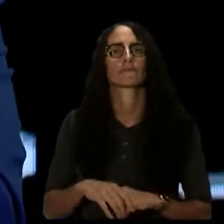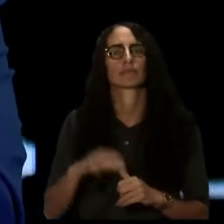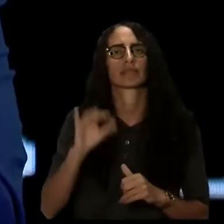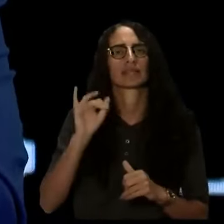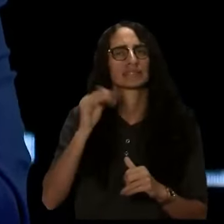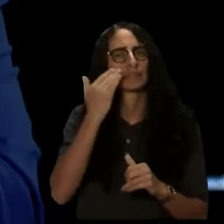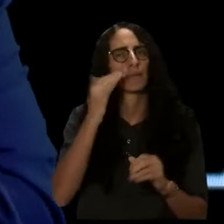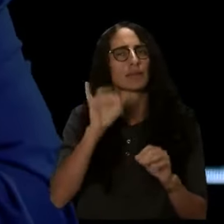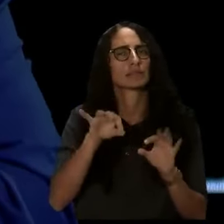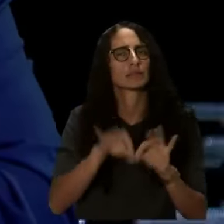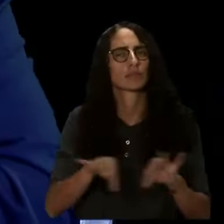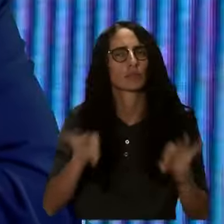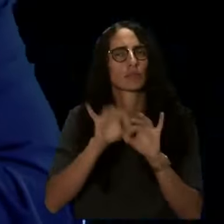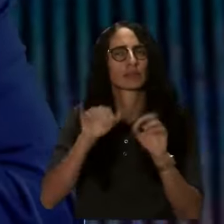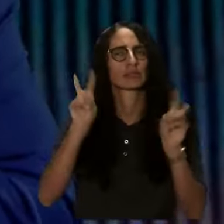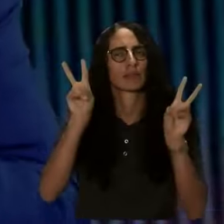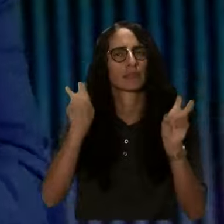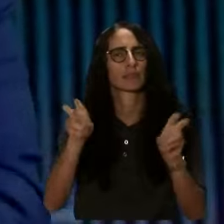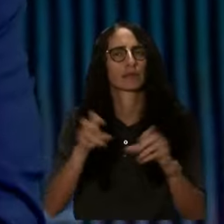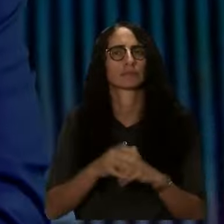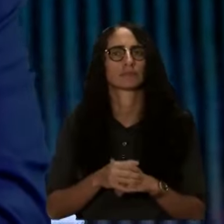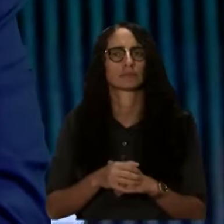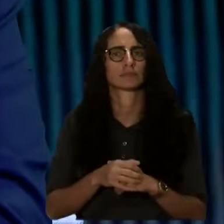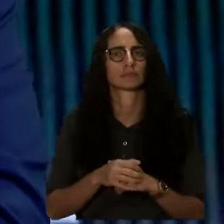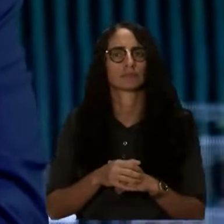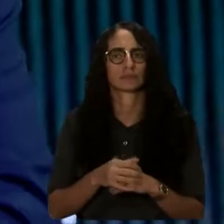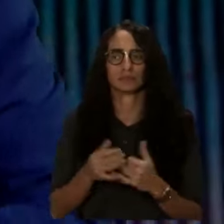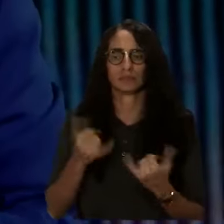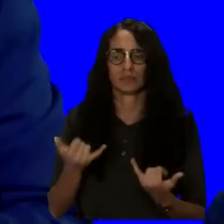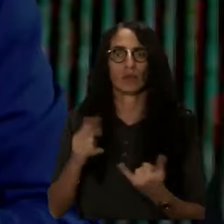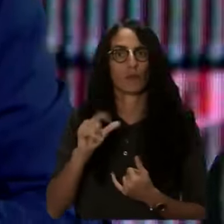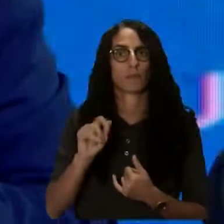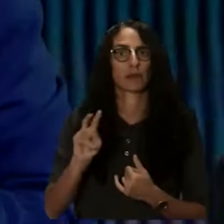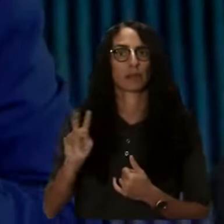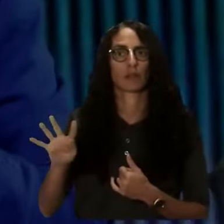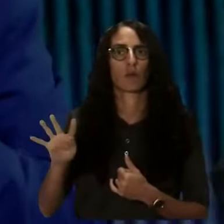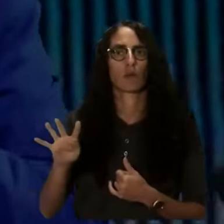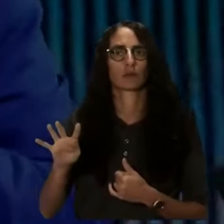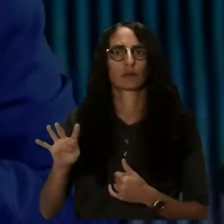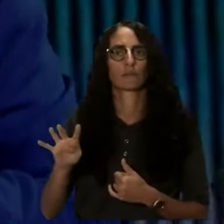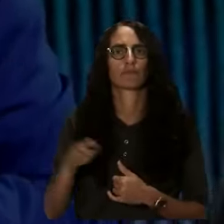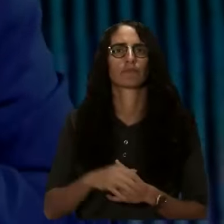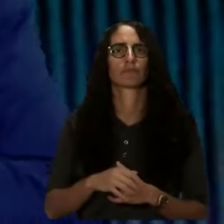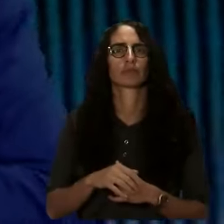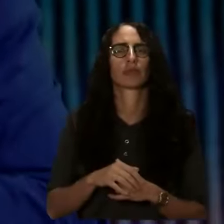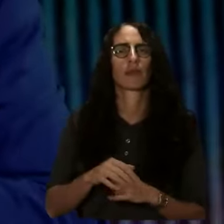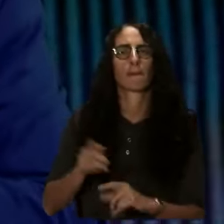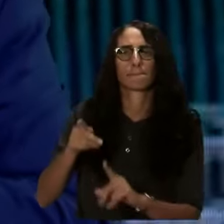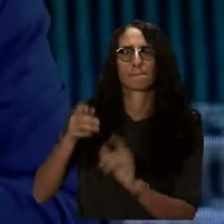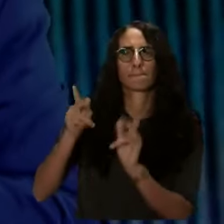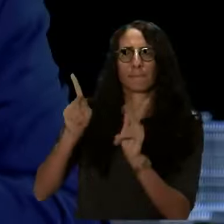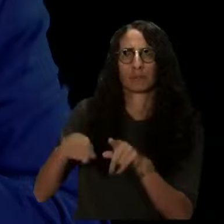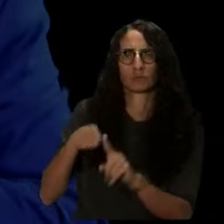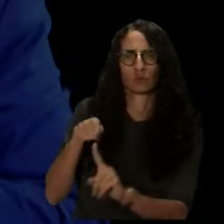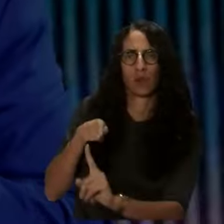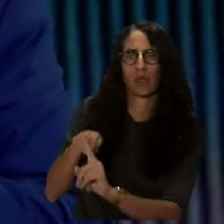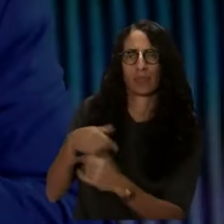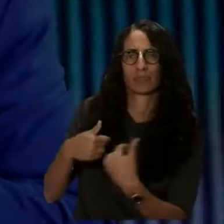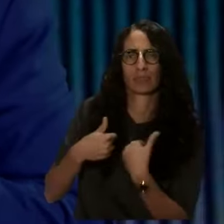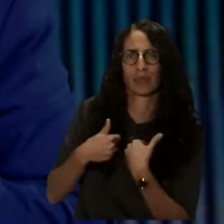importancia que tiene este tema verdad a las alturas del 2024 el una víctima de estrangulamiento